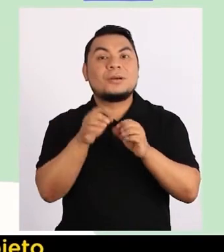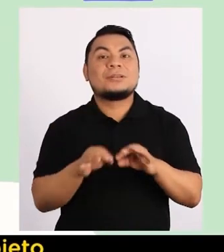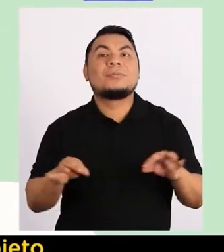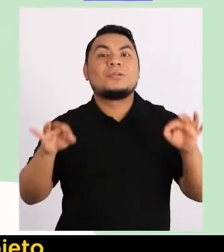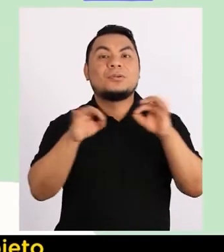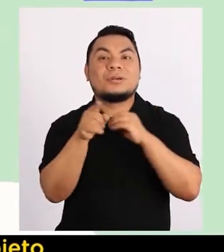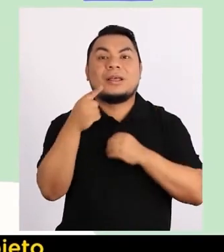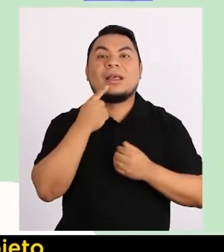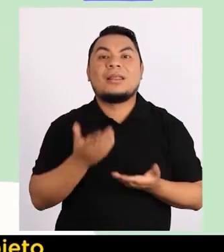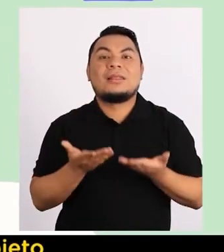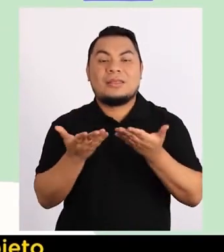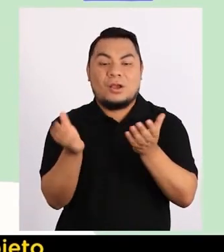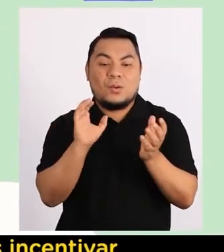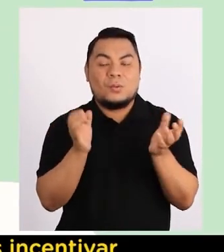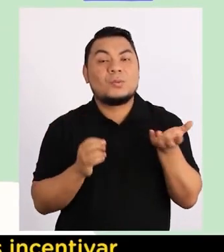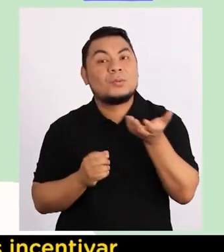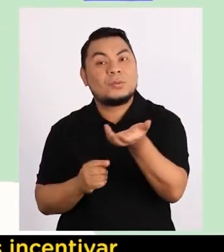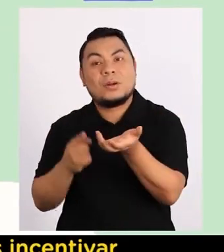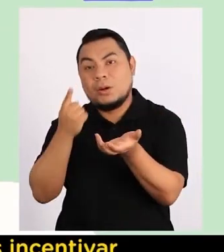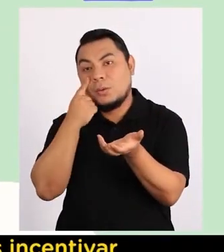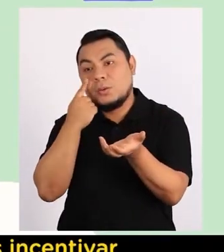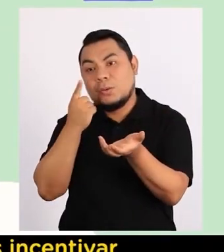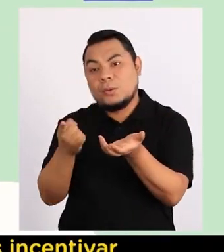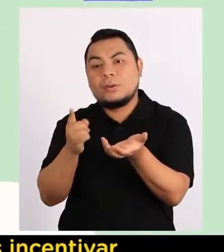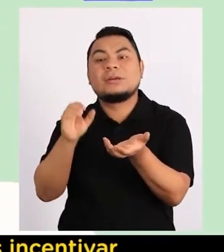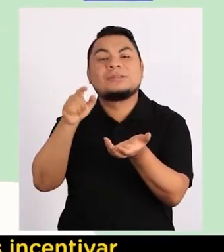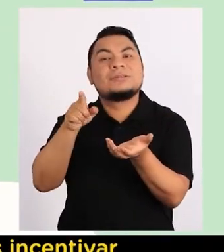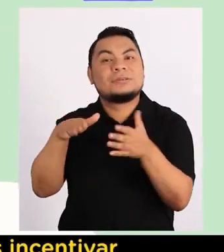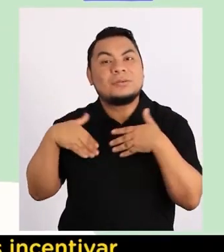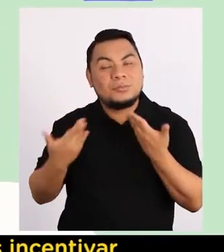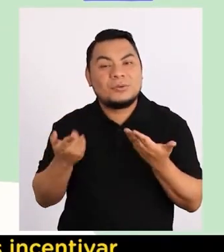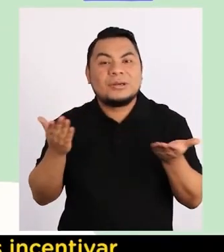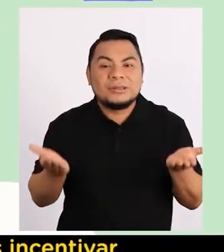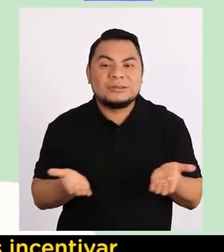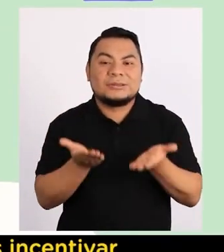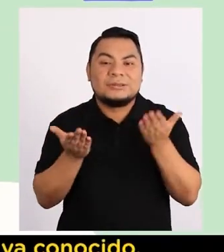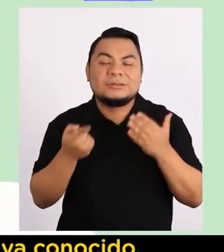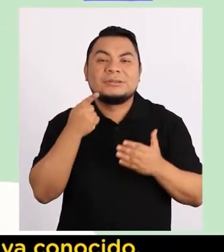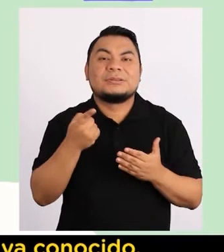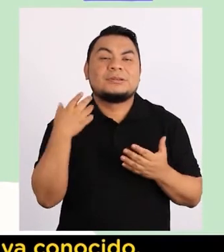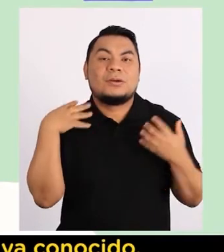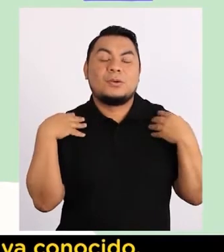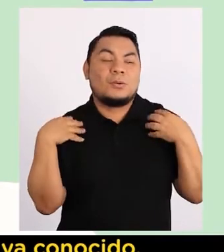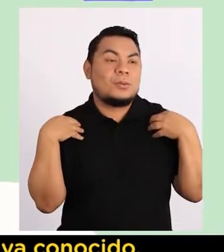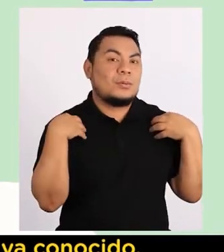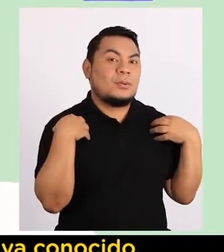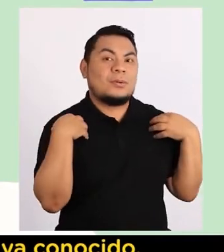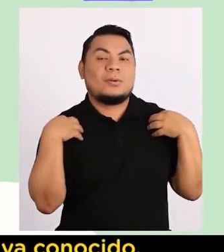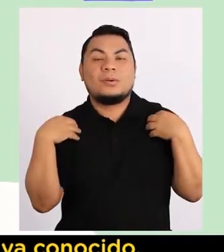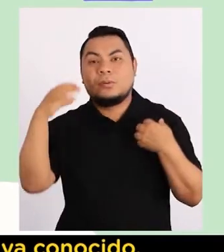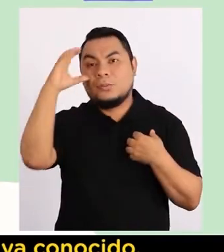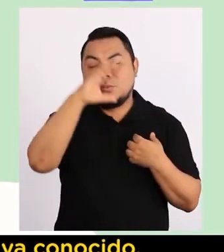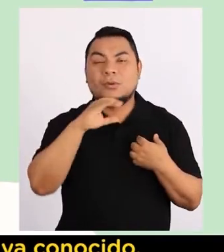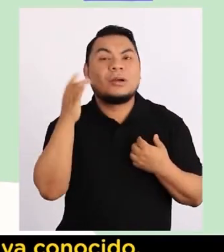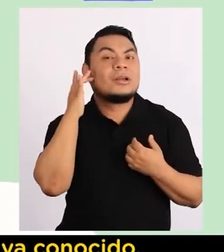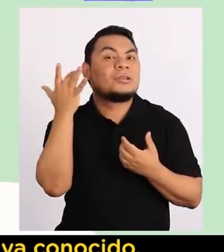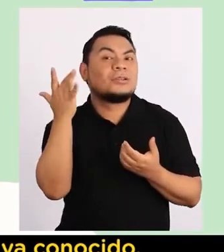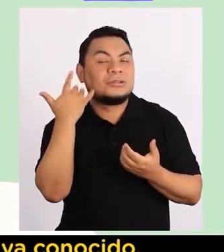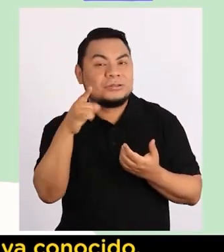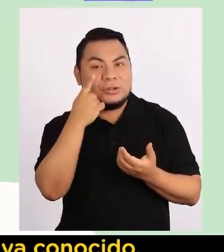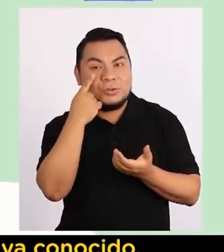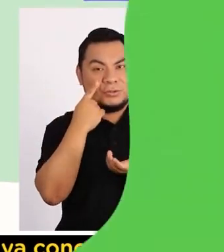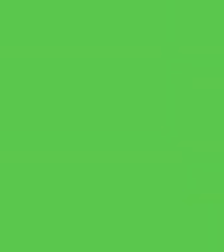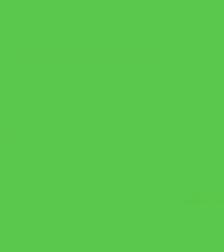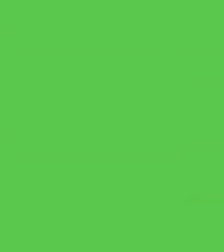Recuerda, es importante darle el objeto para que lo conozca, porque así podremos incentivar el giro en la búsqueda del sonido del objeto